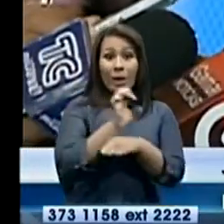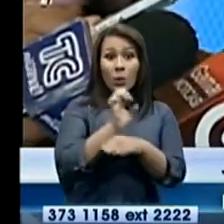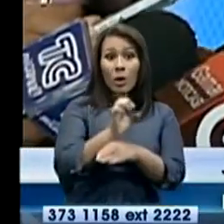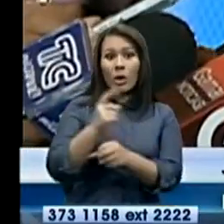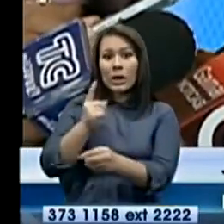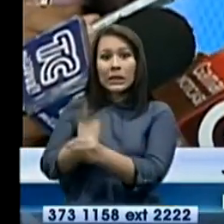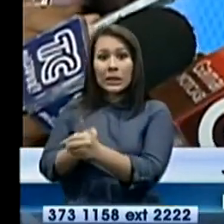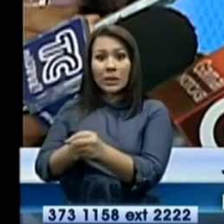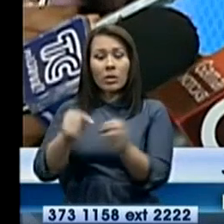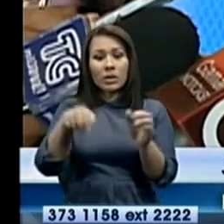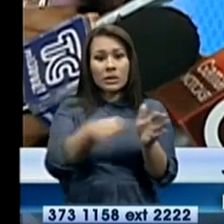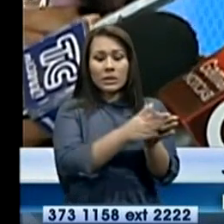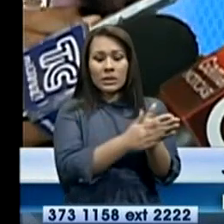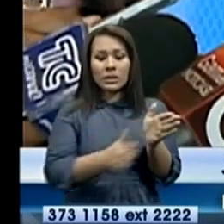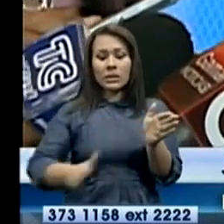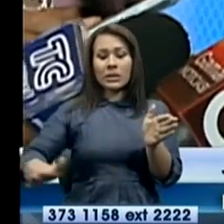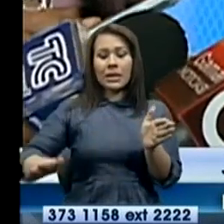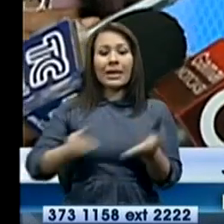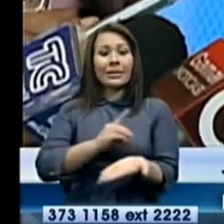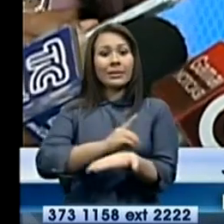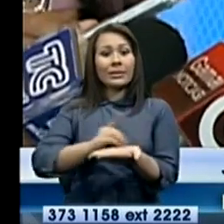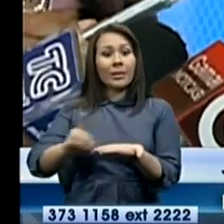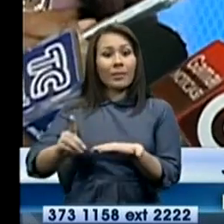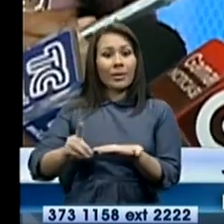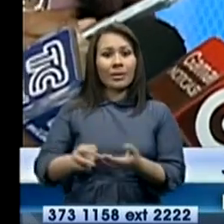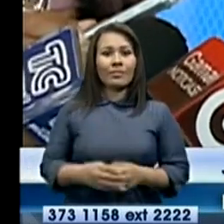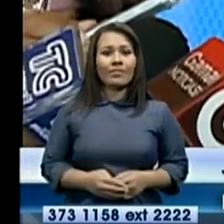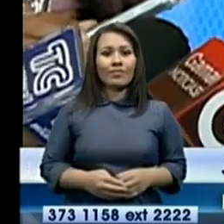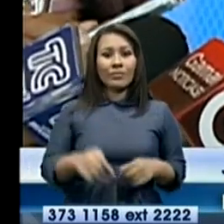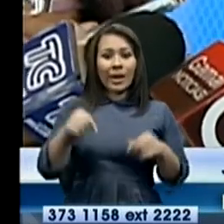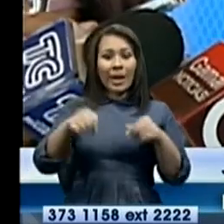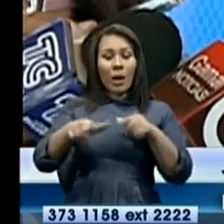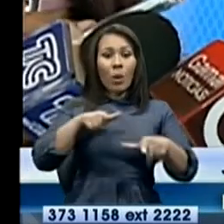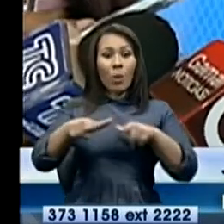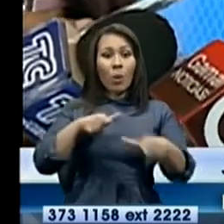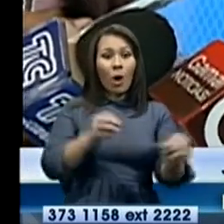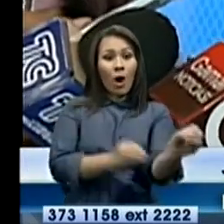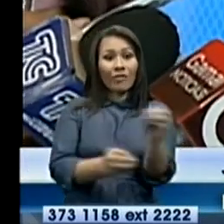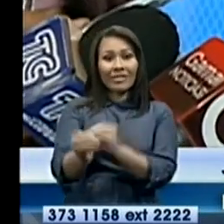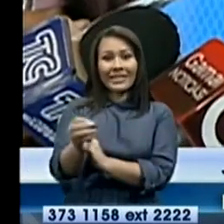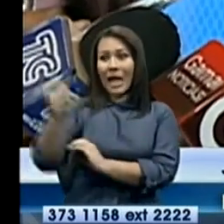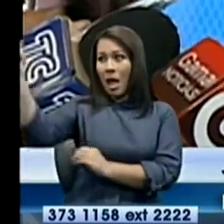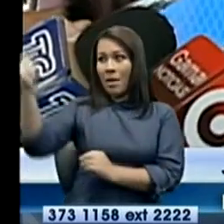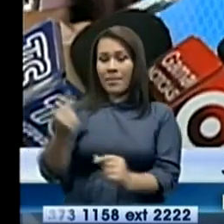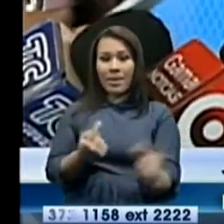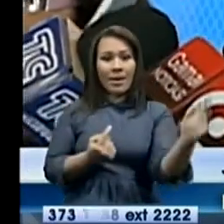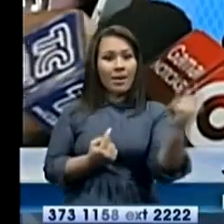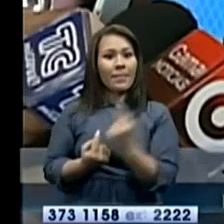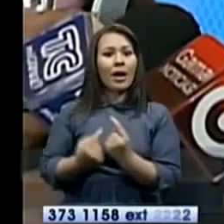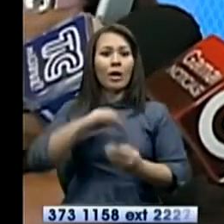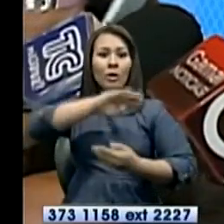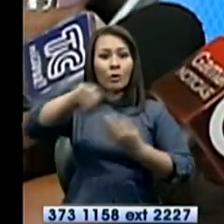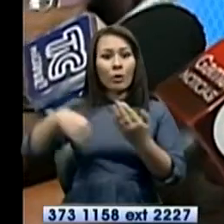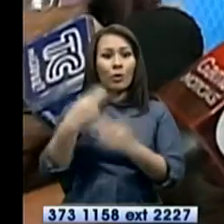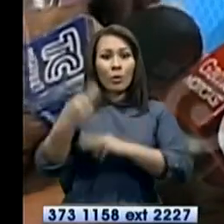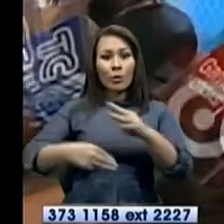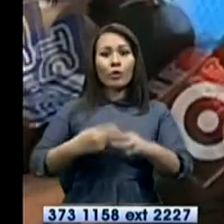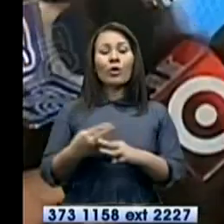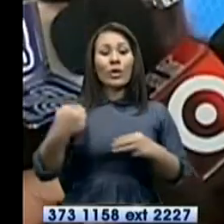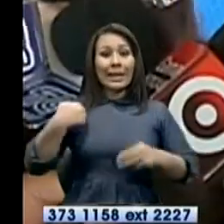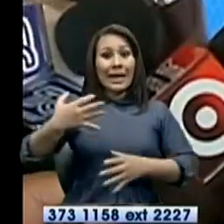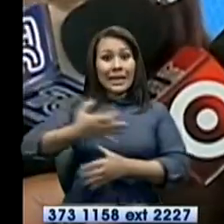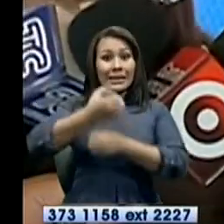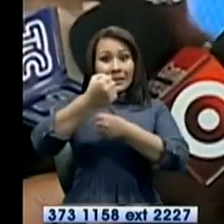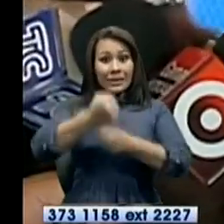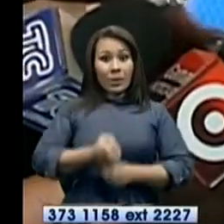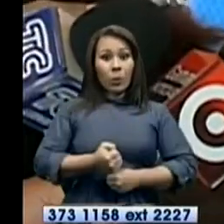Quito durante esa semana. Entonces es una embajada para garantizar la seguridad y que todo el mundo tenga la seguridad necesaria.